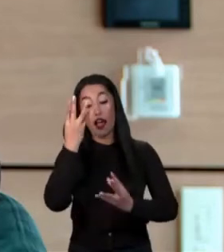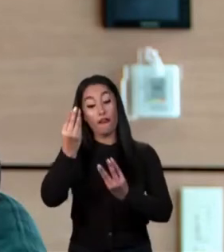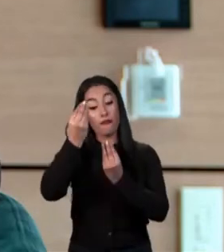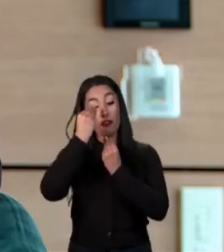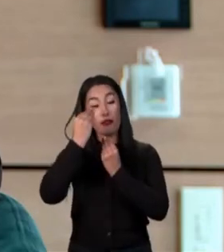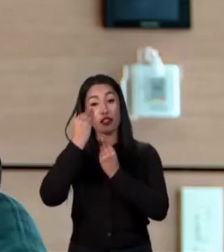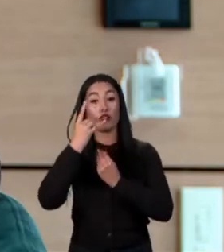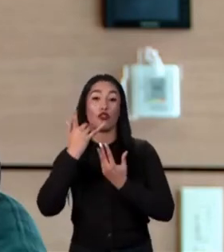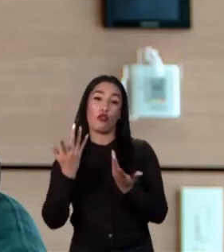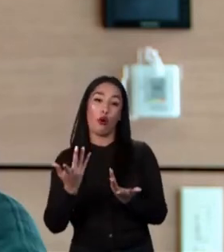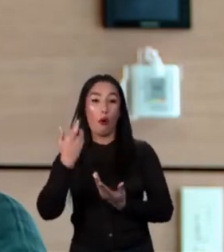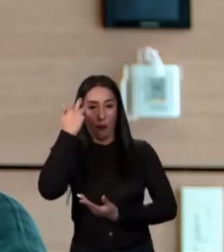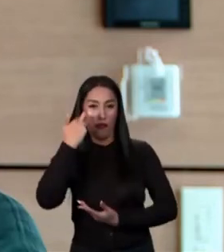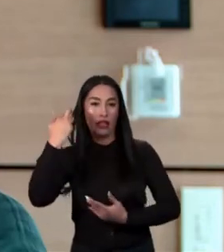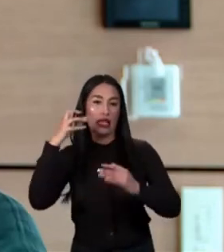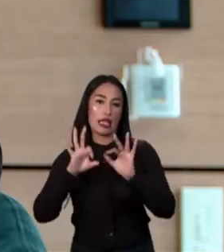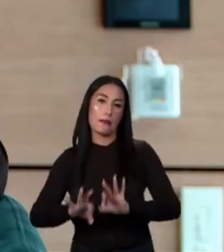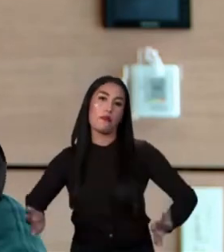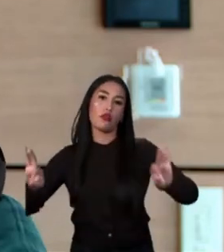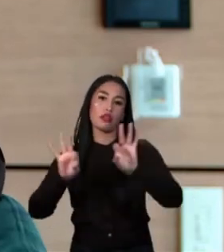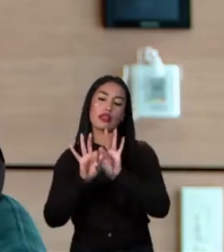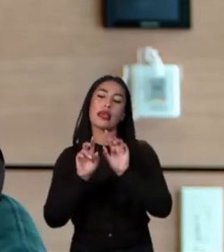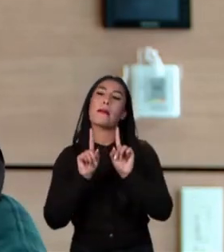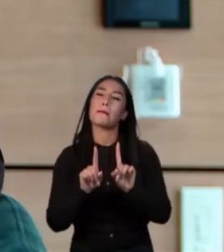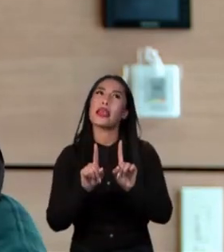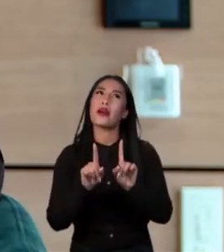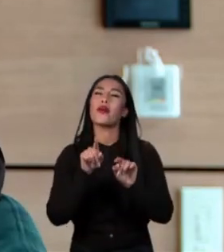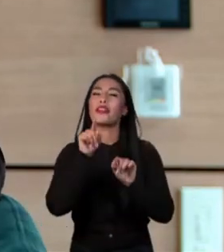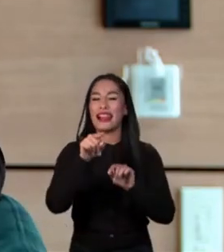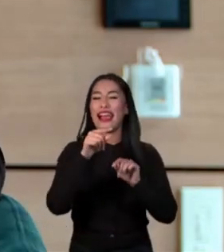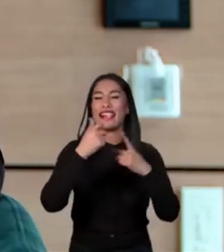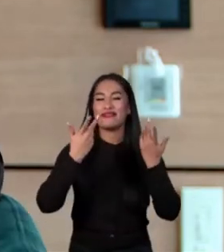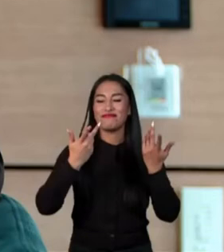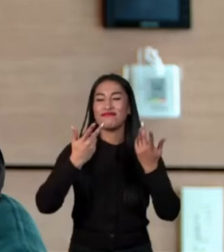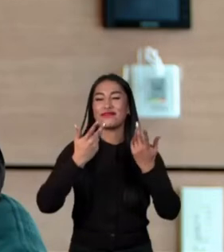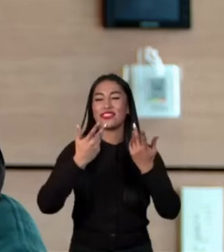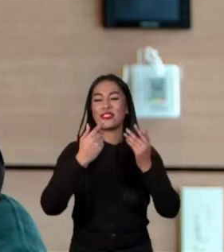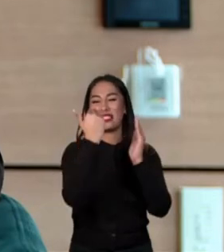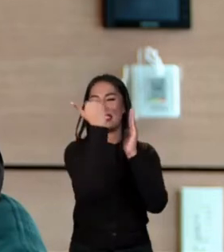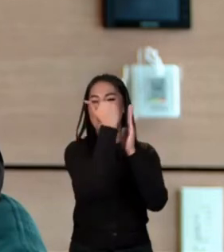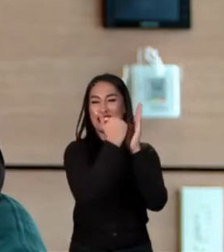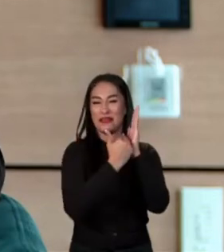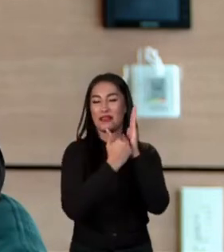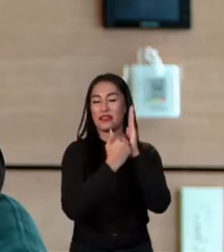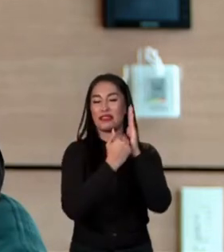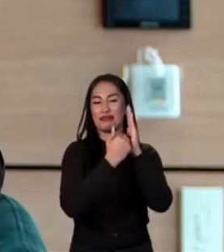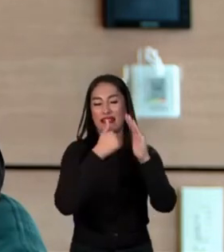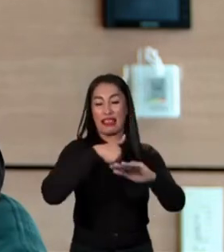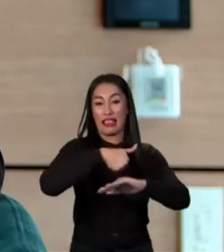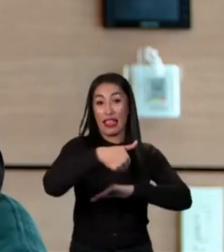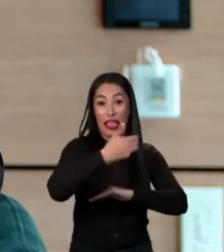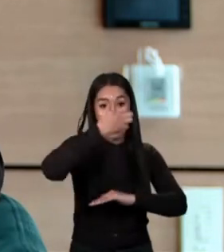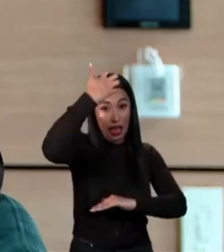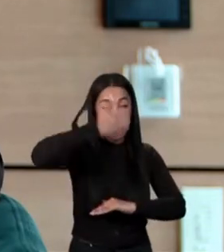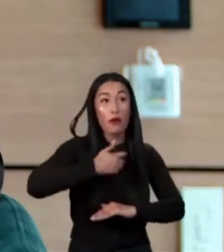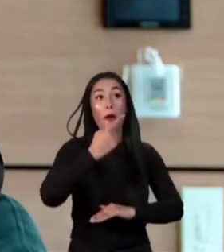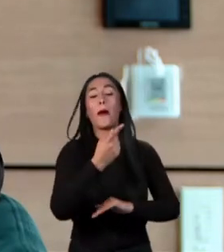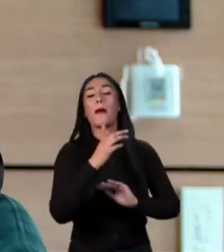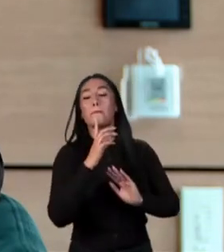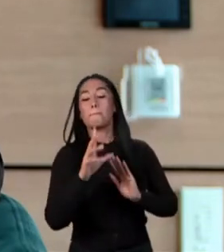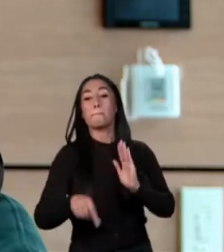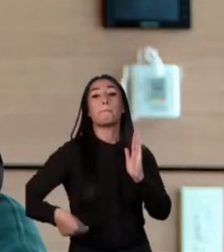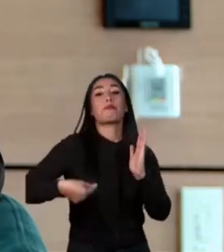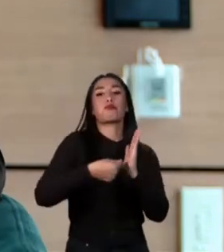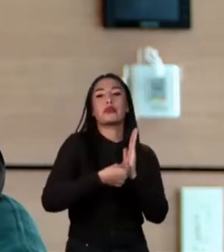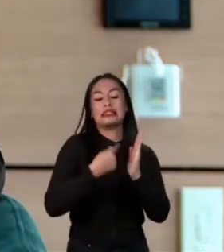pero hemos identificado yo creo que el marco nos va a ayudar en eso a la ausencia y la necesidad y programas técnicos y tecnológicos